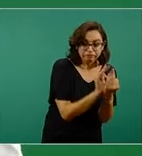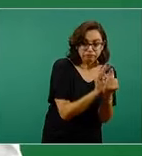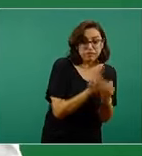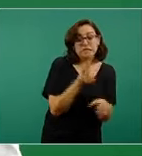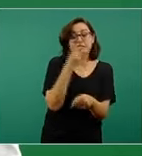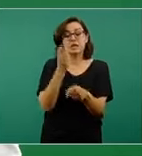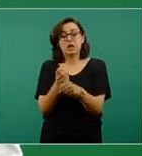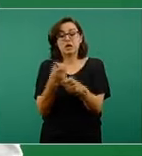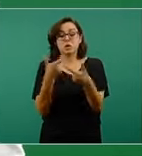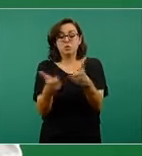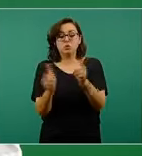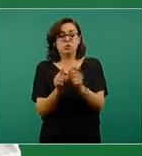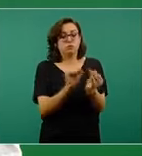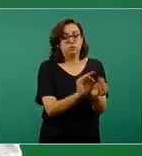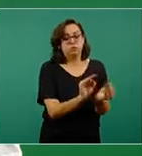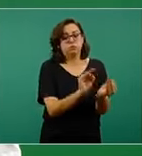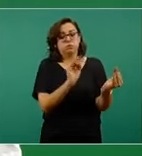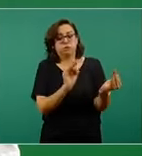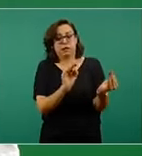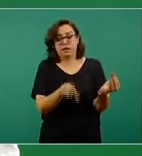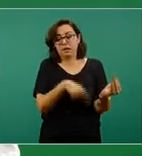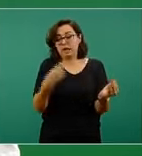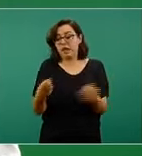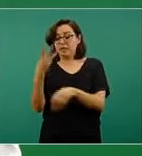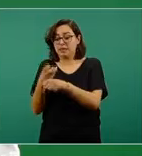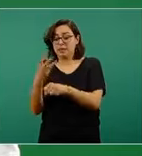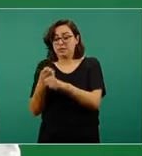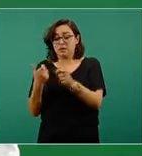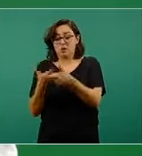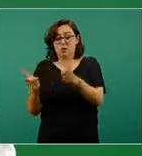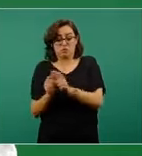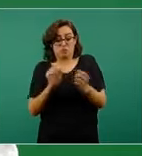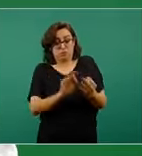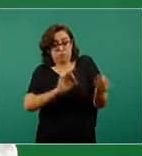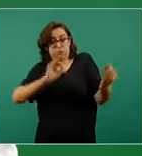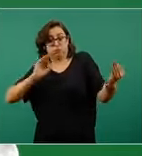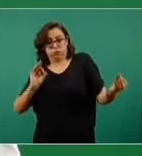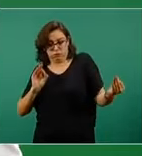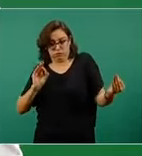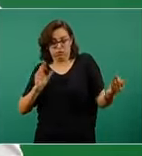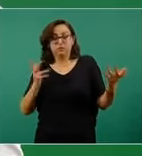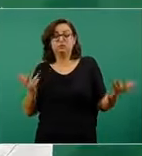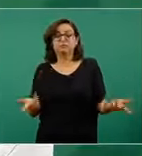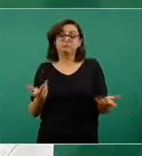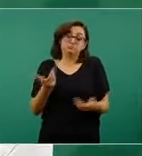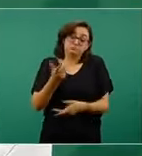confunda, y si alguien quiere confundir con esto, definitivamente lo que quiere es confundir.